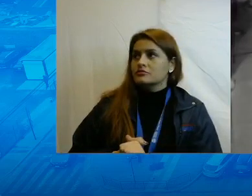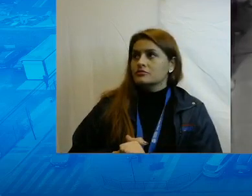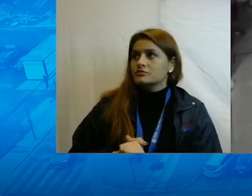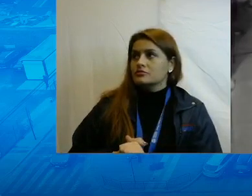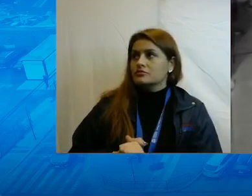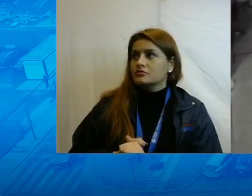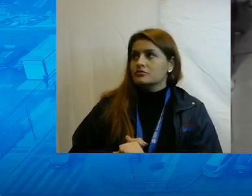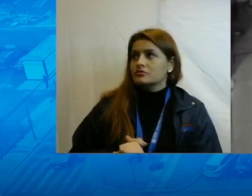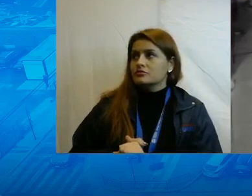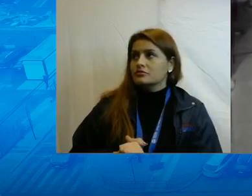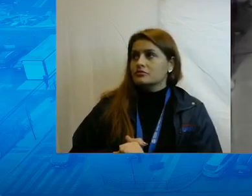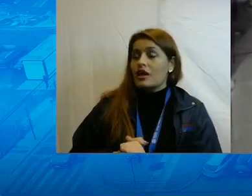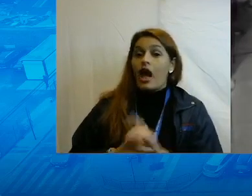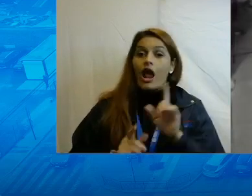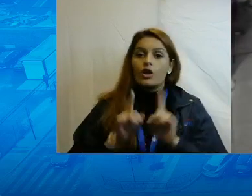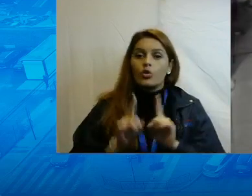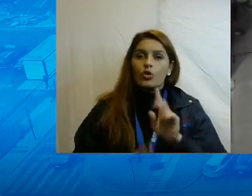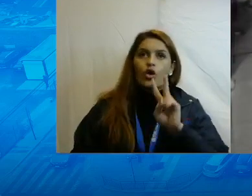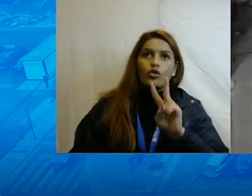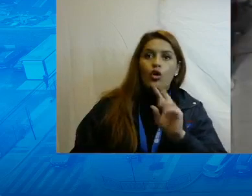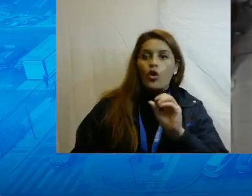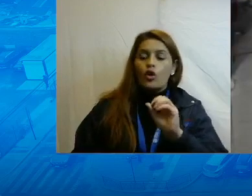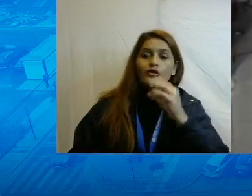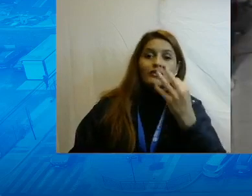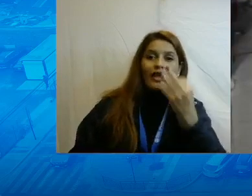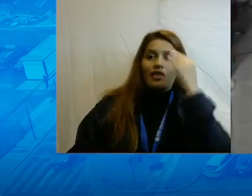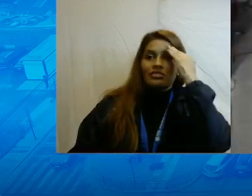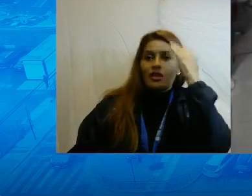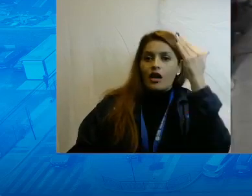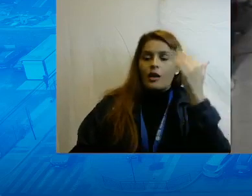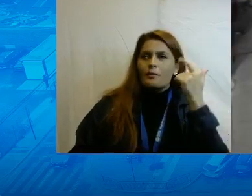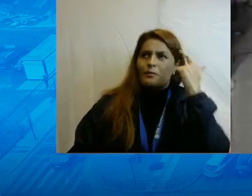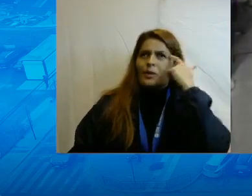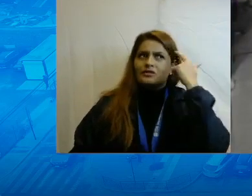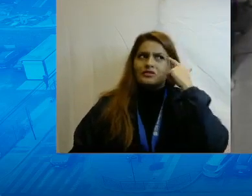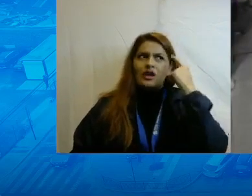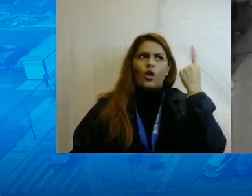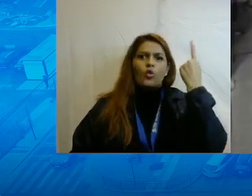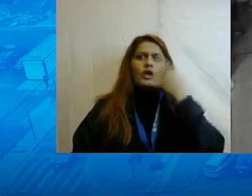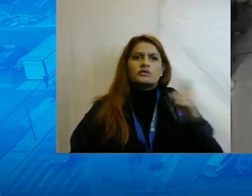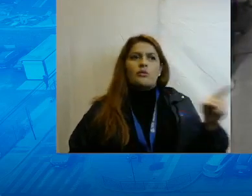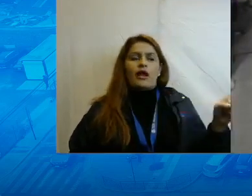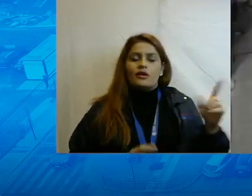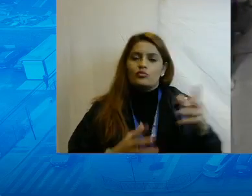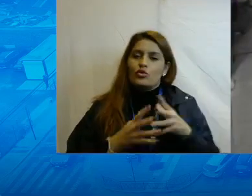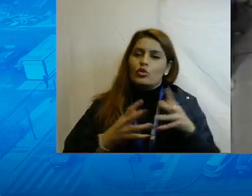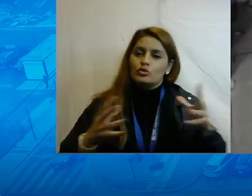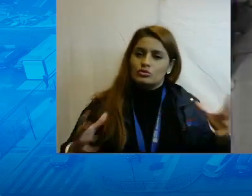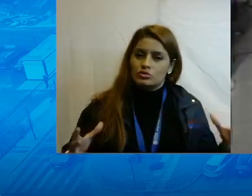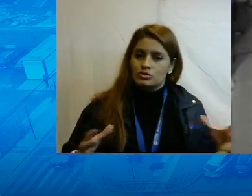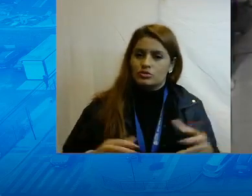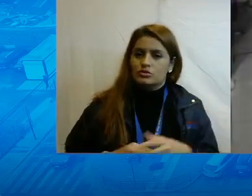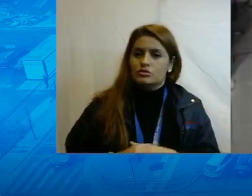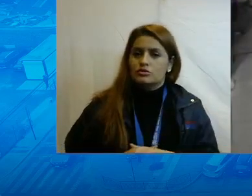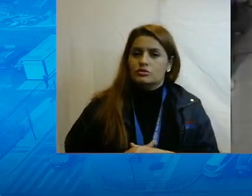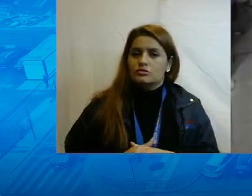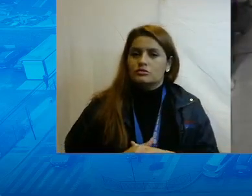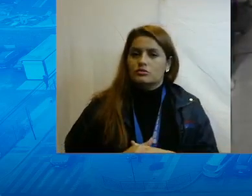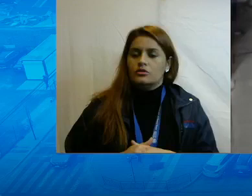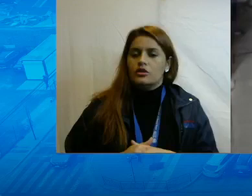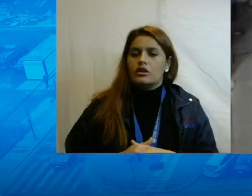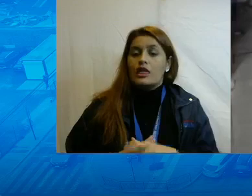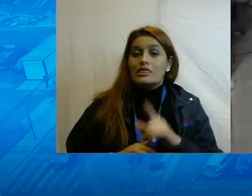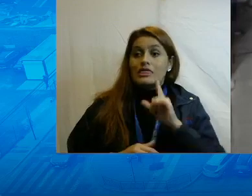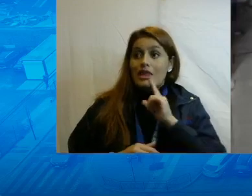una semana, porque habitualmente también son localidades pobladas y que se reúna o se junte mucho